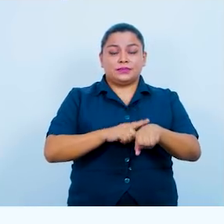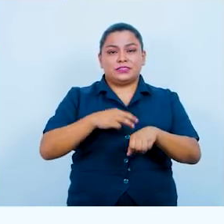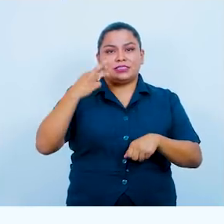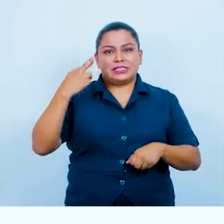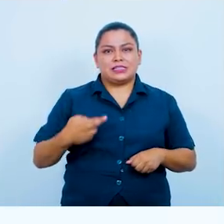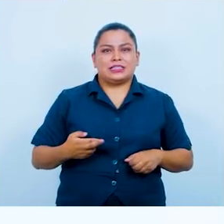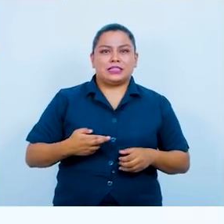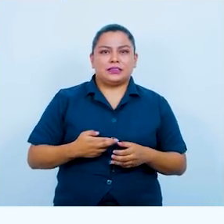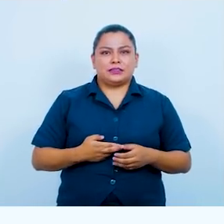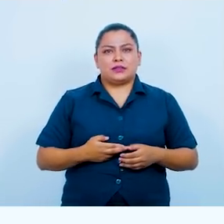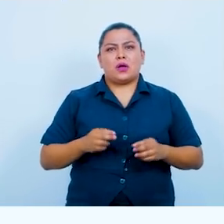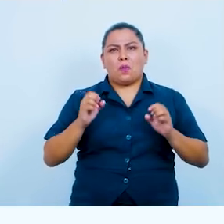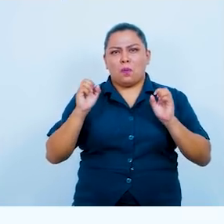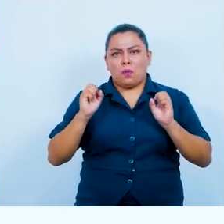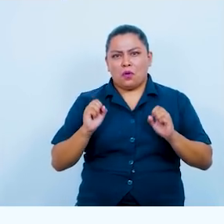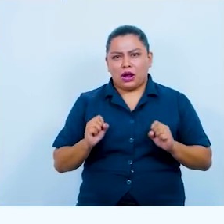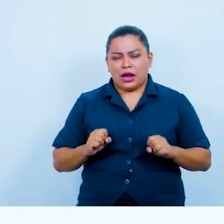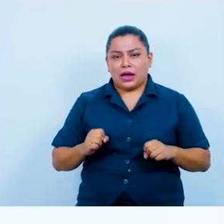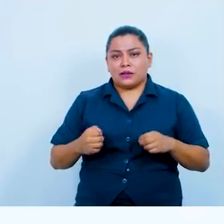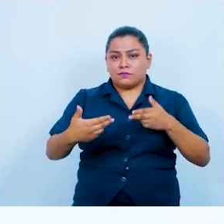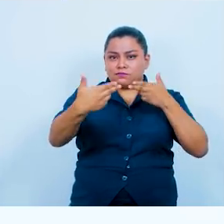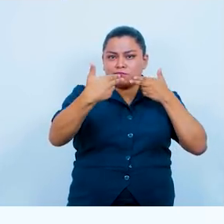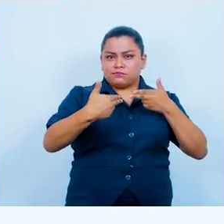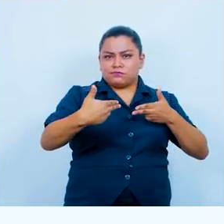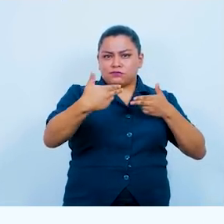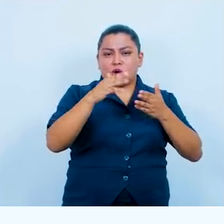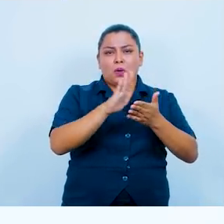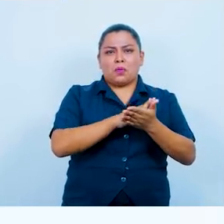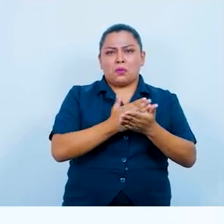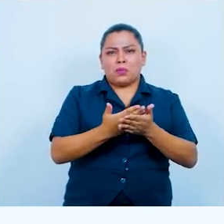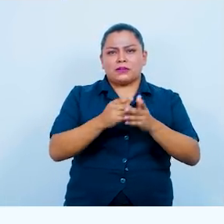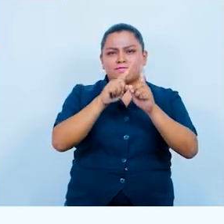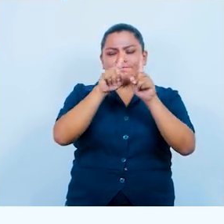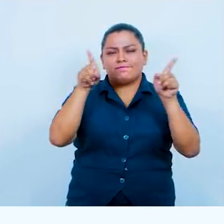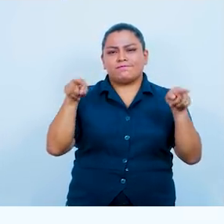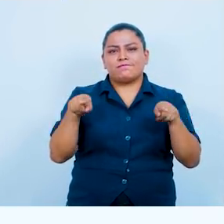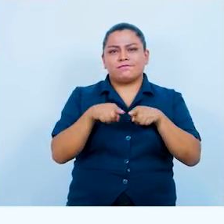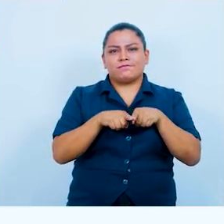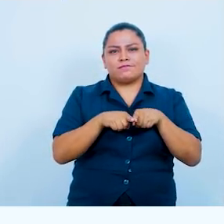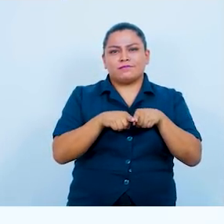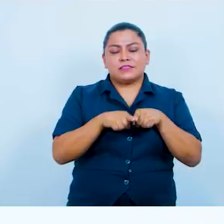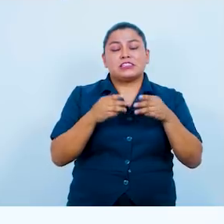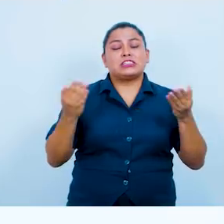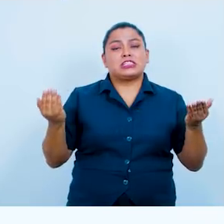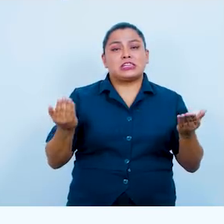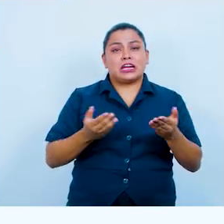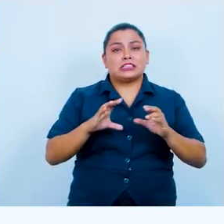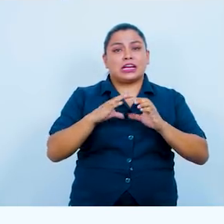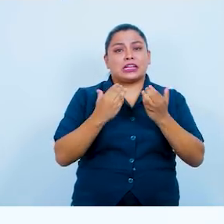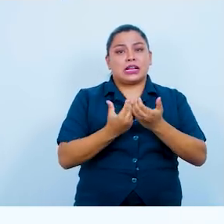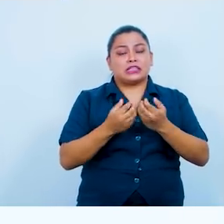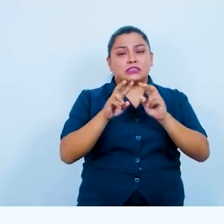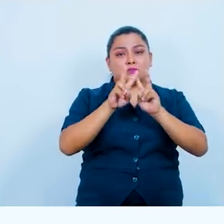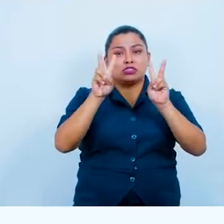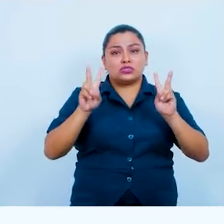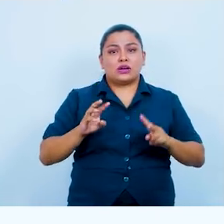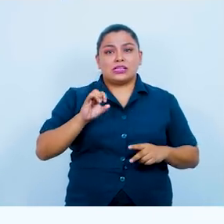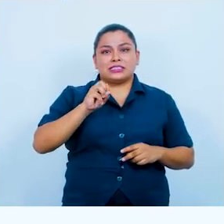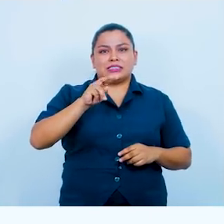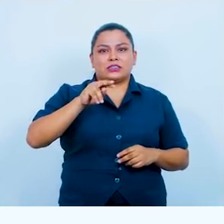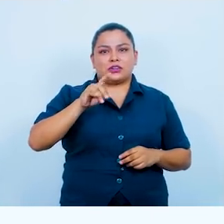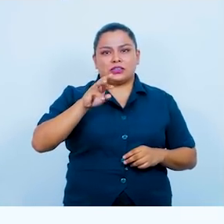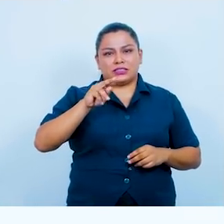real. Permite las videoconferencias, compartir nuestra pantalla y llevar a cabo nuestras clases virtuales